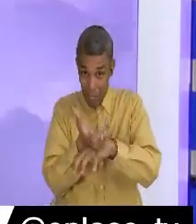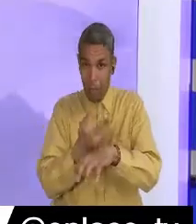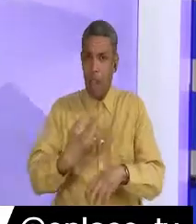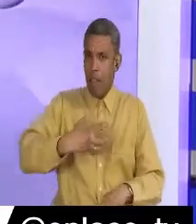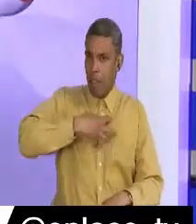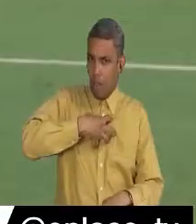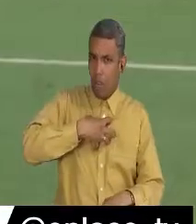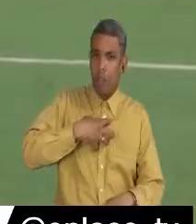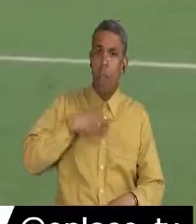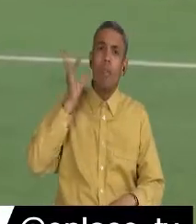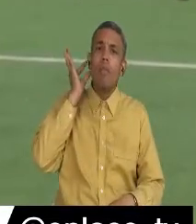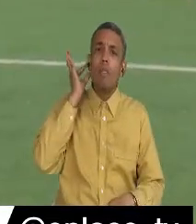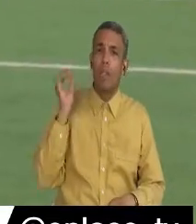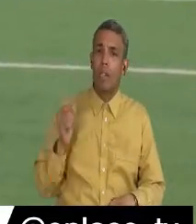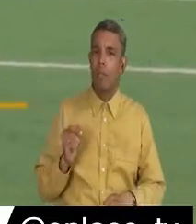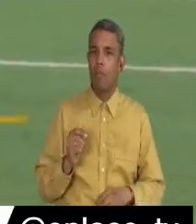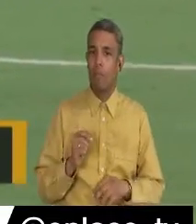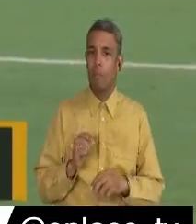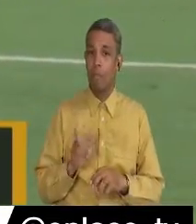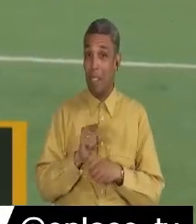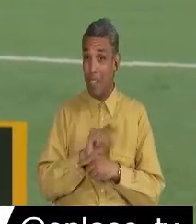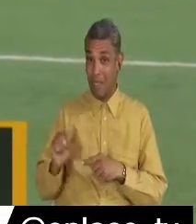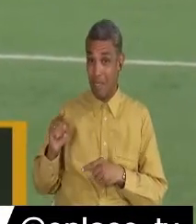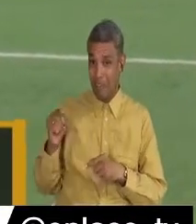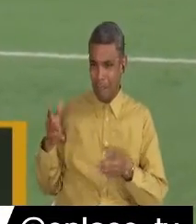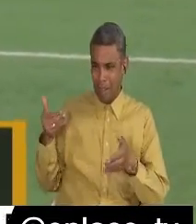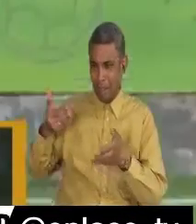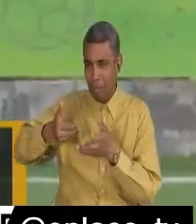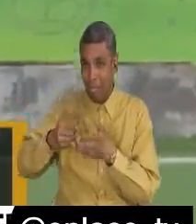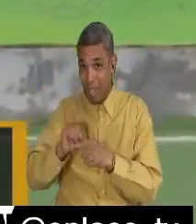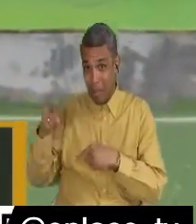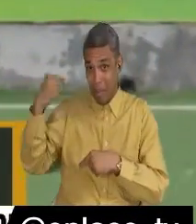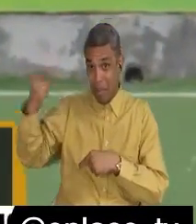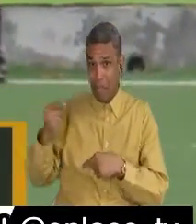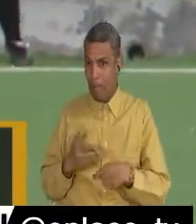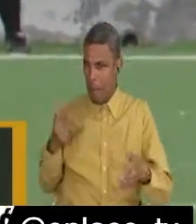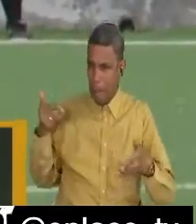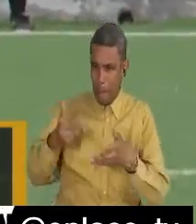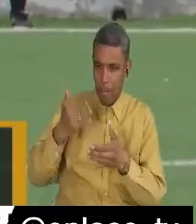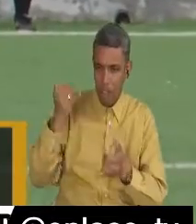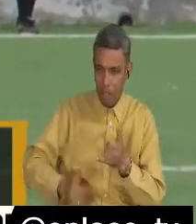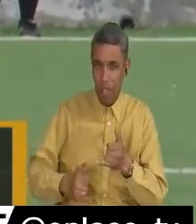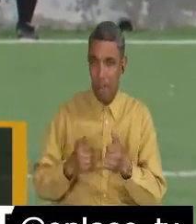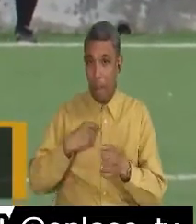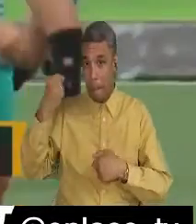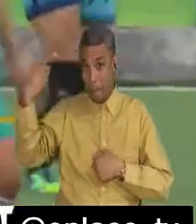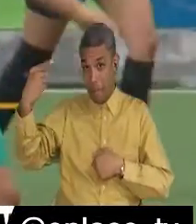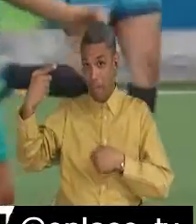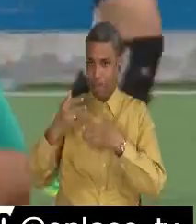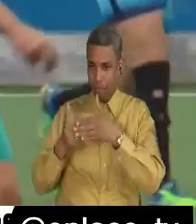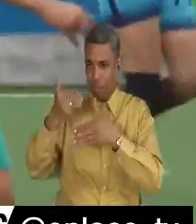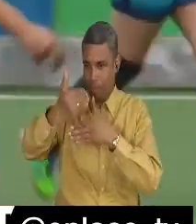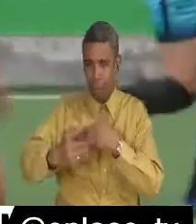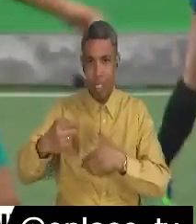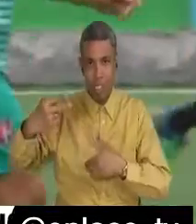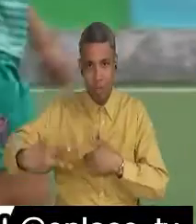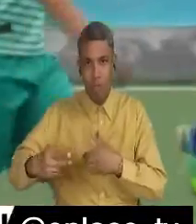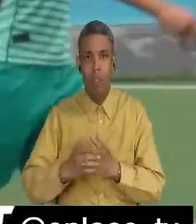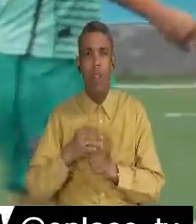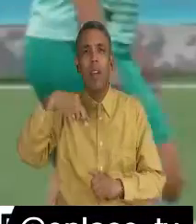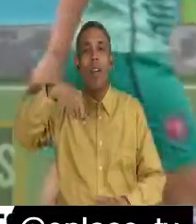Talentosas. En la cancha sintética de Cotraeco tiene lugar el torneo de fútbol femenino Copa Talentosas. Paola Urquijo, organizadora de